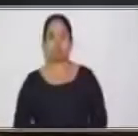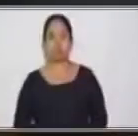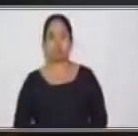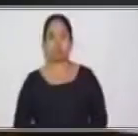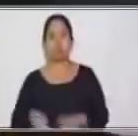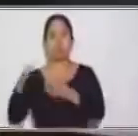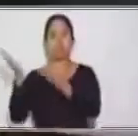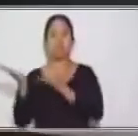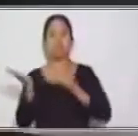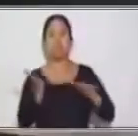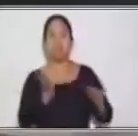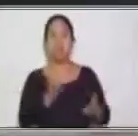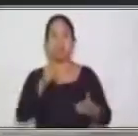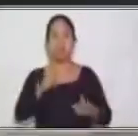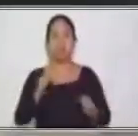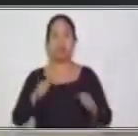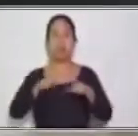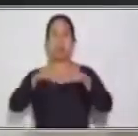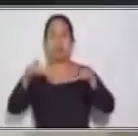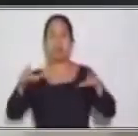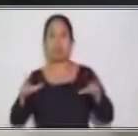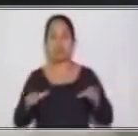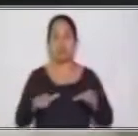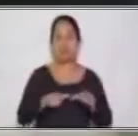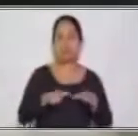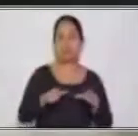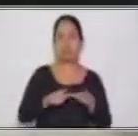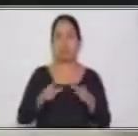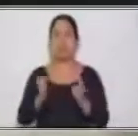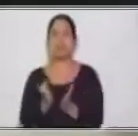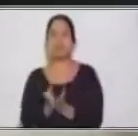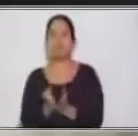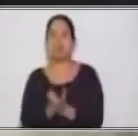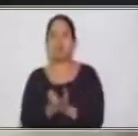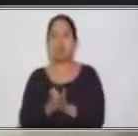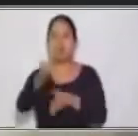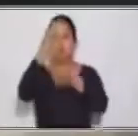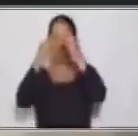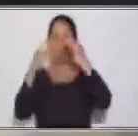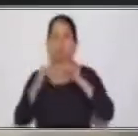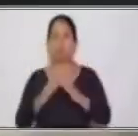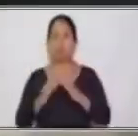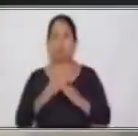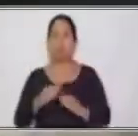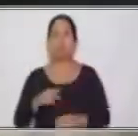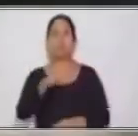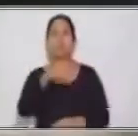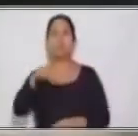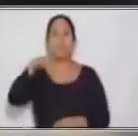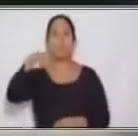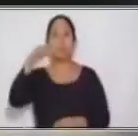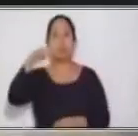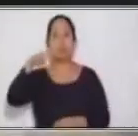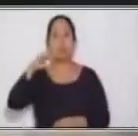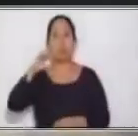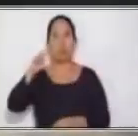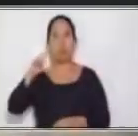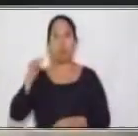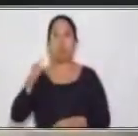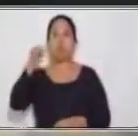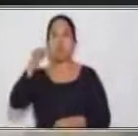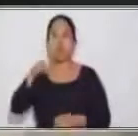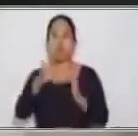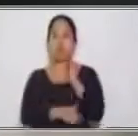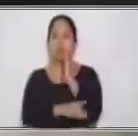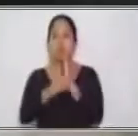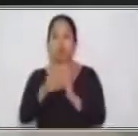Bienvenidos a este espacio educativo Aprendo en Casa. Soy Manuel Martínez y en esta oportunidad desarrollaré